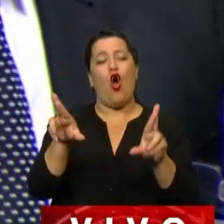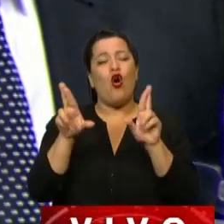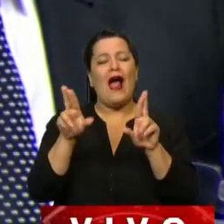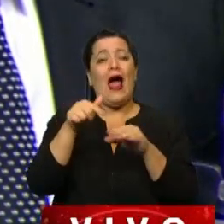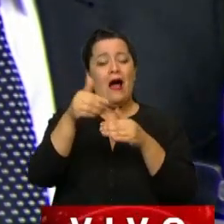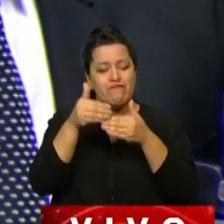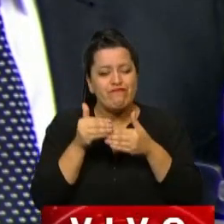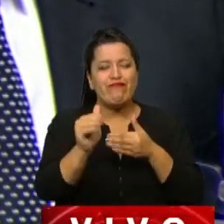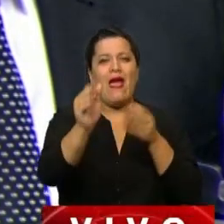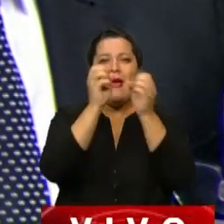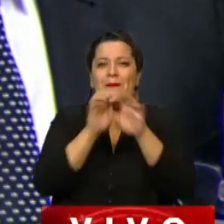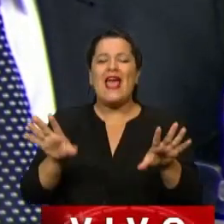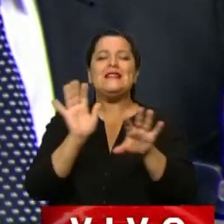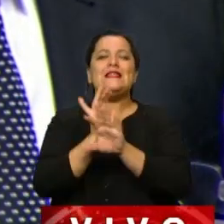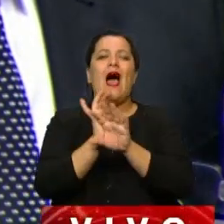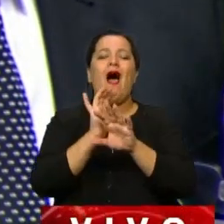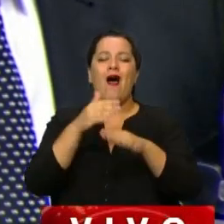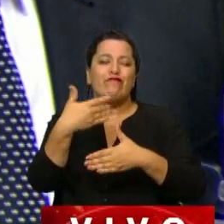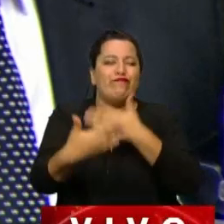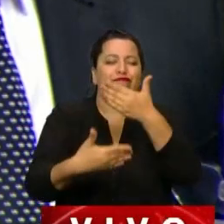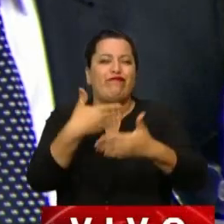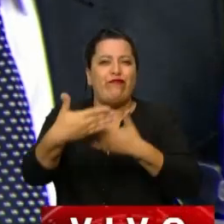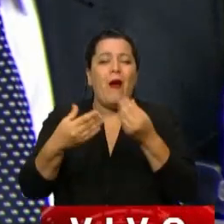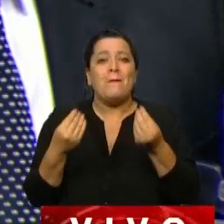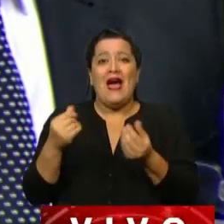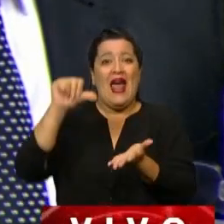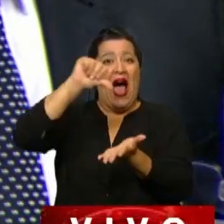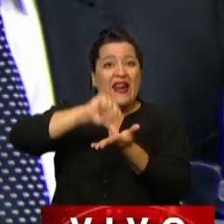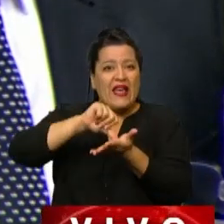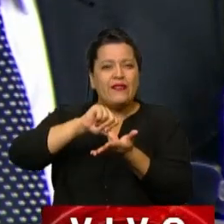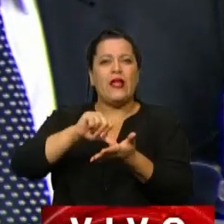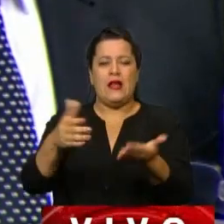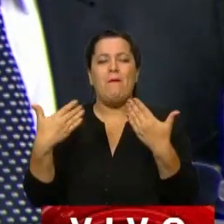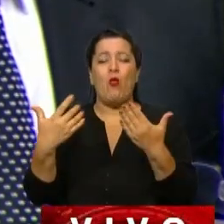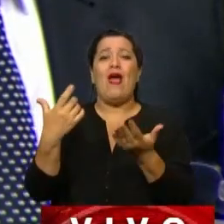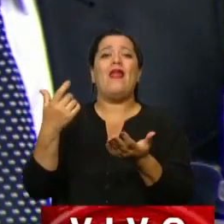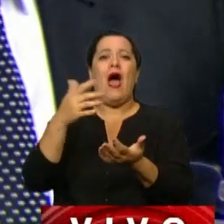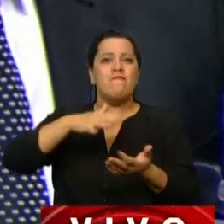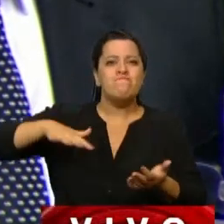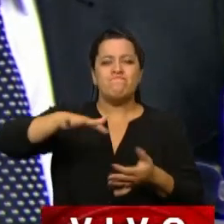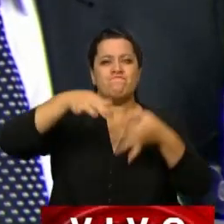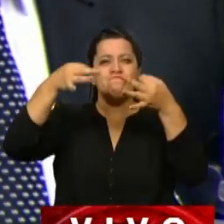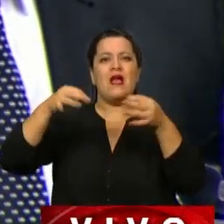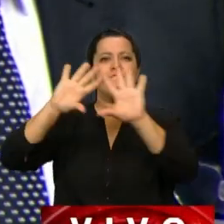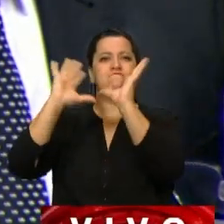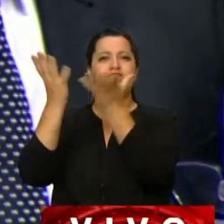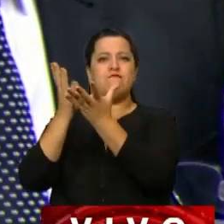empezar reencuentros para que la Argentina sea el país en un contexto internacional.